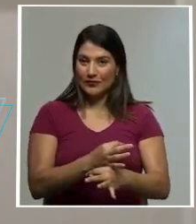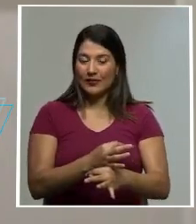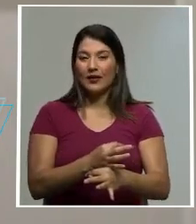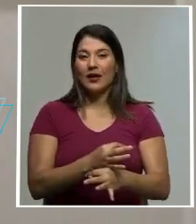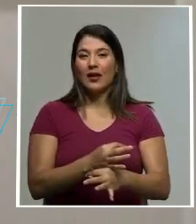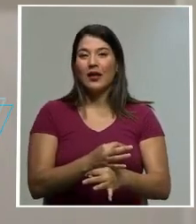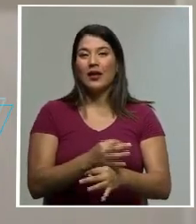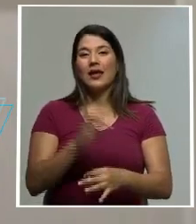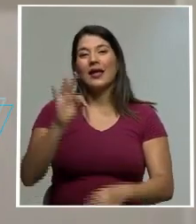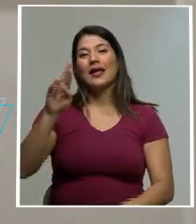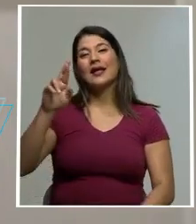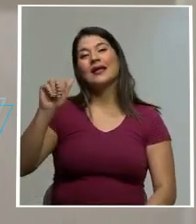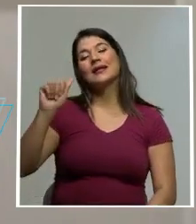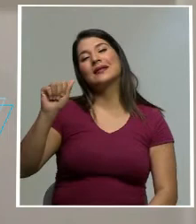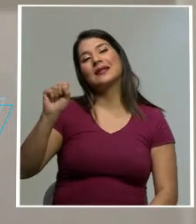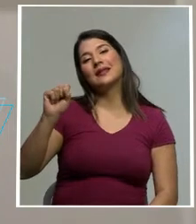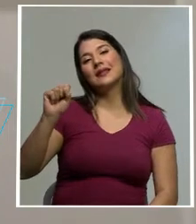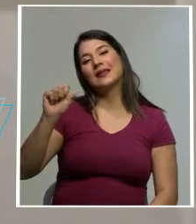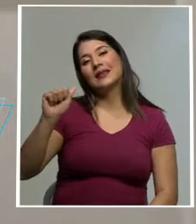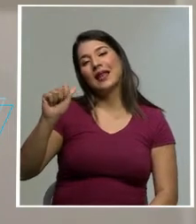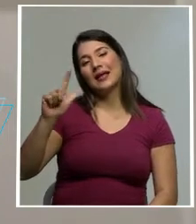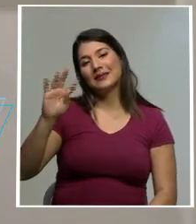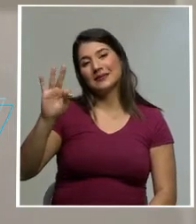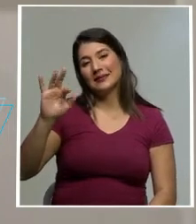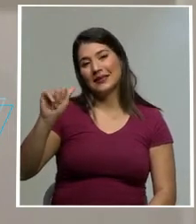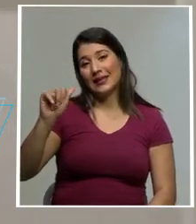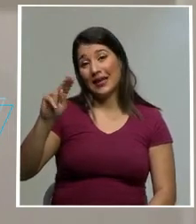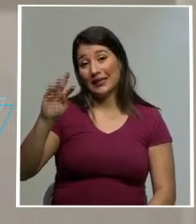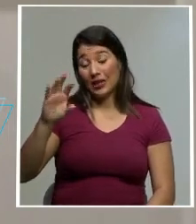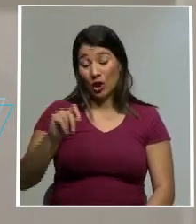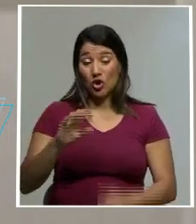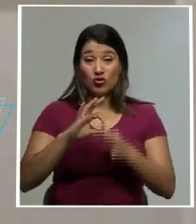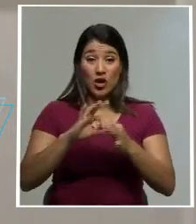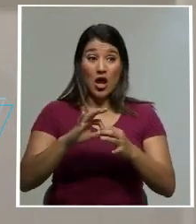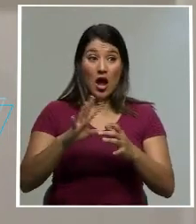Transatlántico era más sobre la conquista de América, a ella le gusta llorar mientras